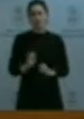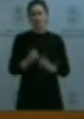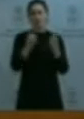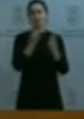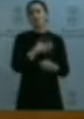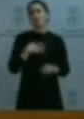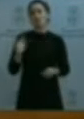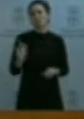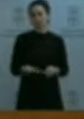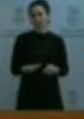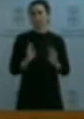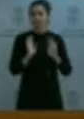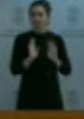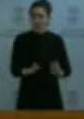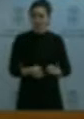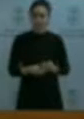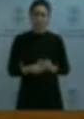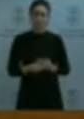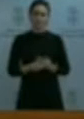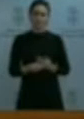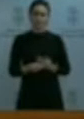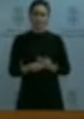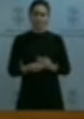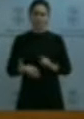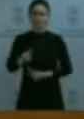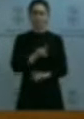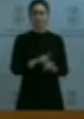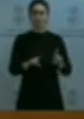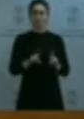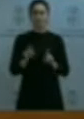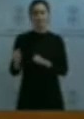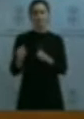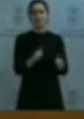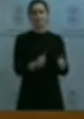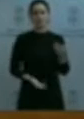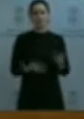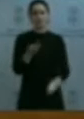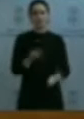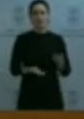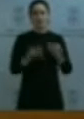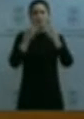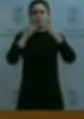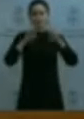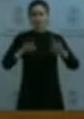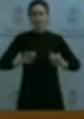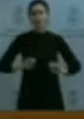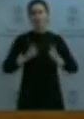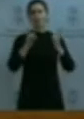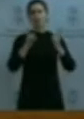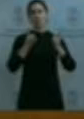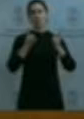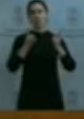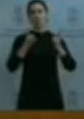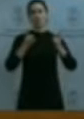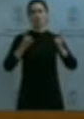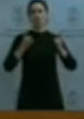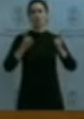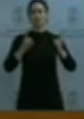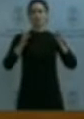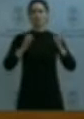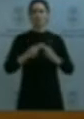de la valoración individual, objetiva, oficial, o lo que todo el mundo se llama una peritación, es